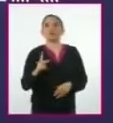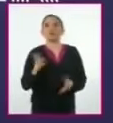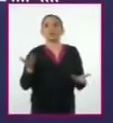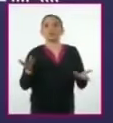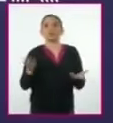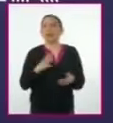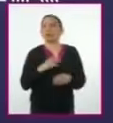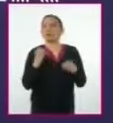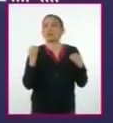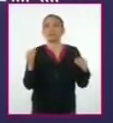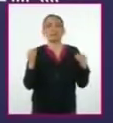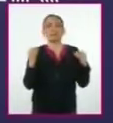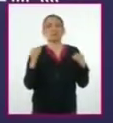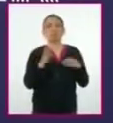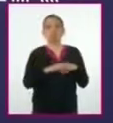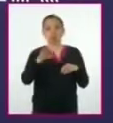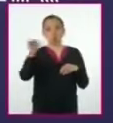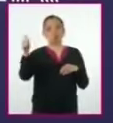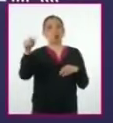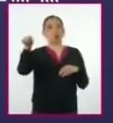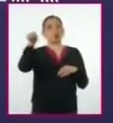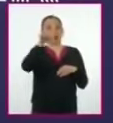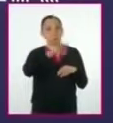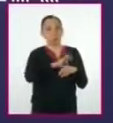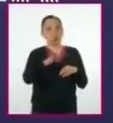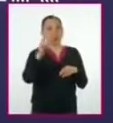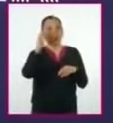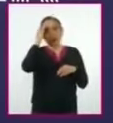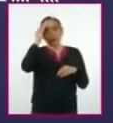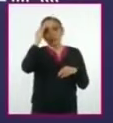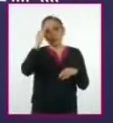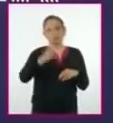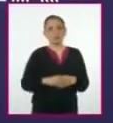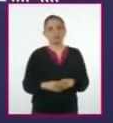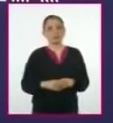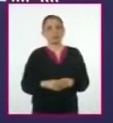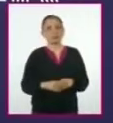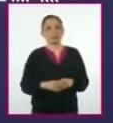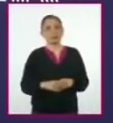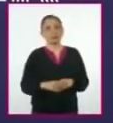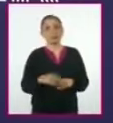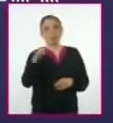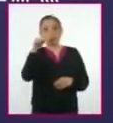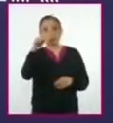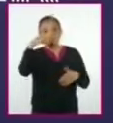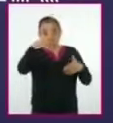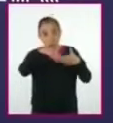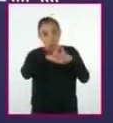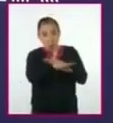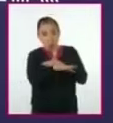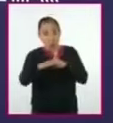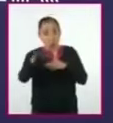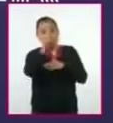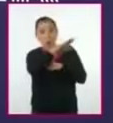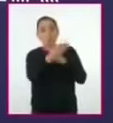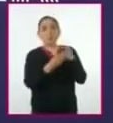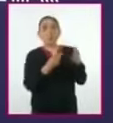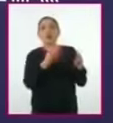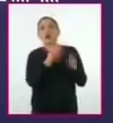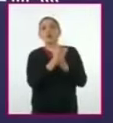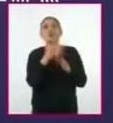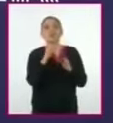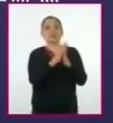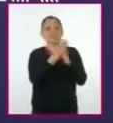hay muchos más que puedes seguir conociendo si se adentrarán a este grandioso mundo de